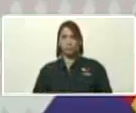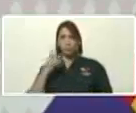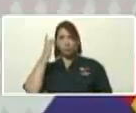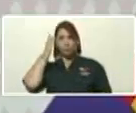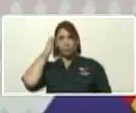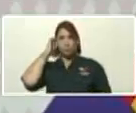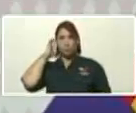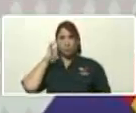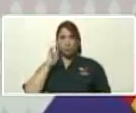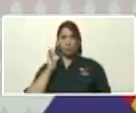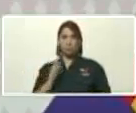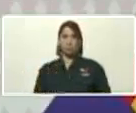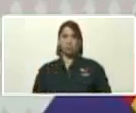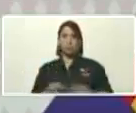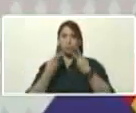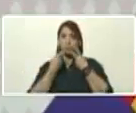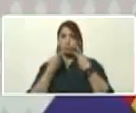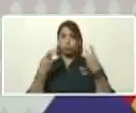por las redes sociales,